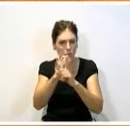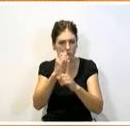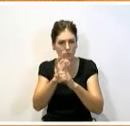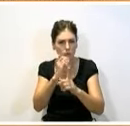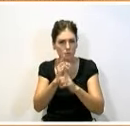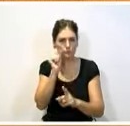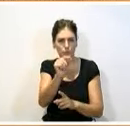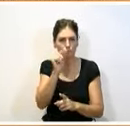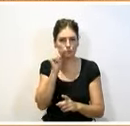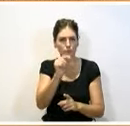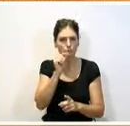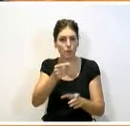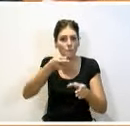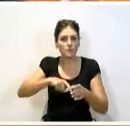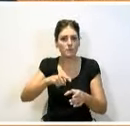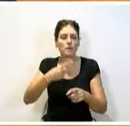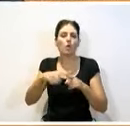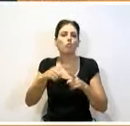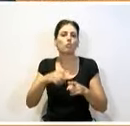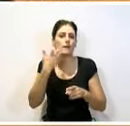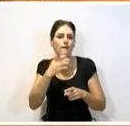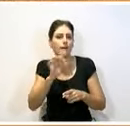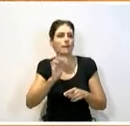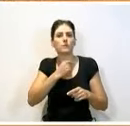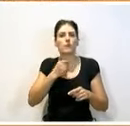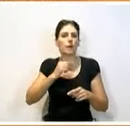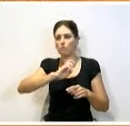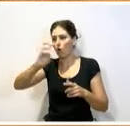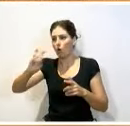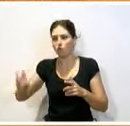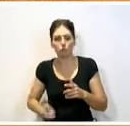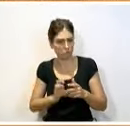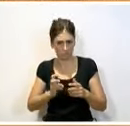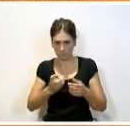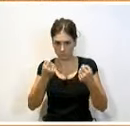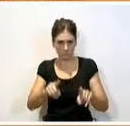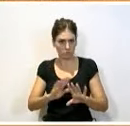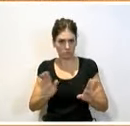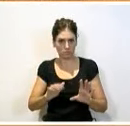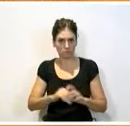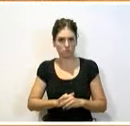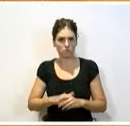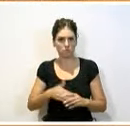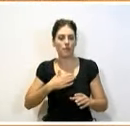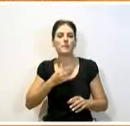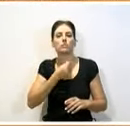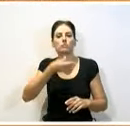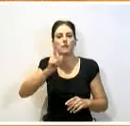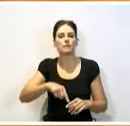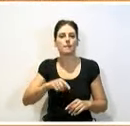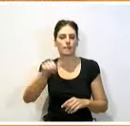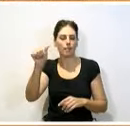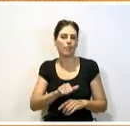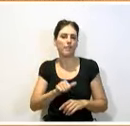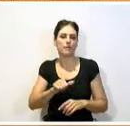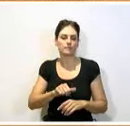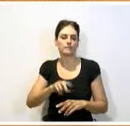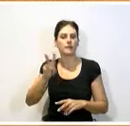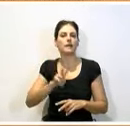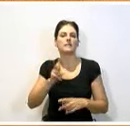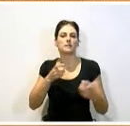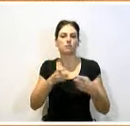participación en cosas raras ni en Badajoz ni en ningún otro lugar. A mí también me gusta el cine de la Segunda Guerra Mundial, yo también